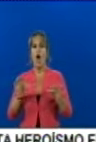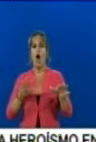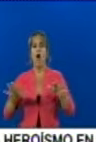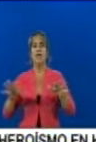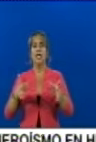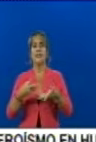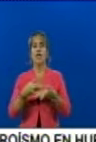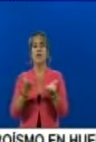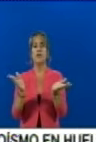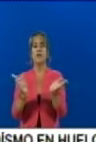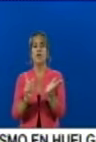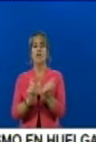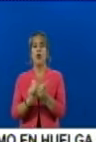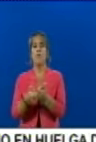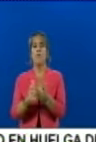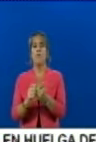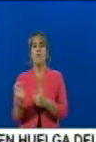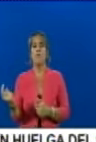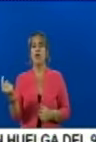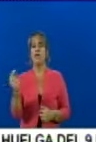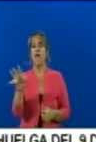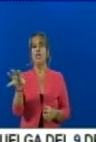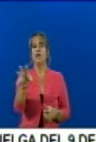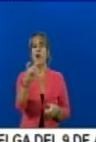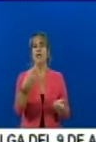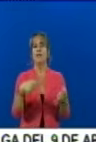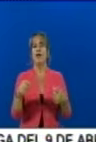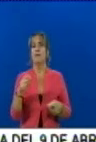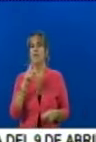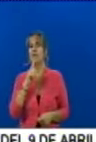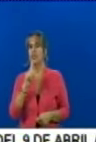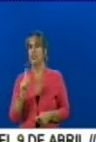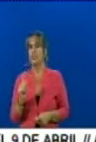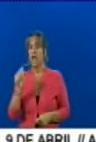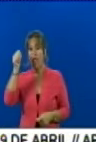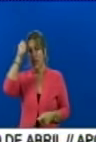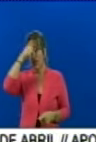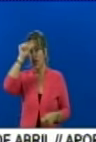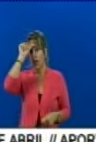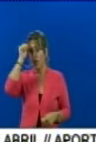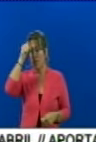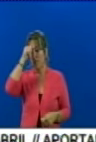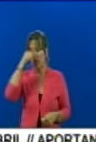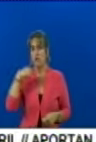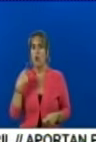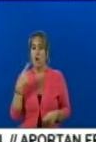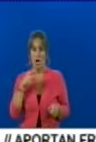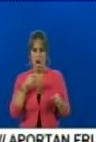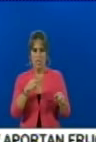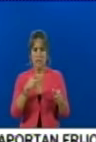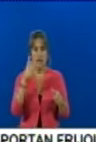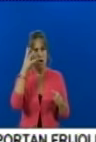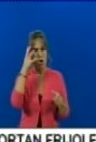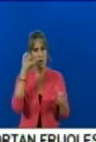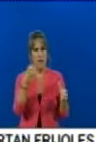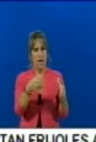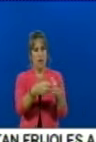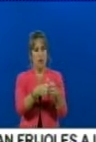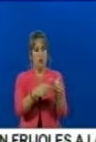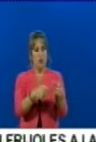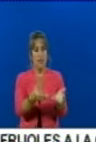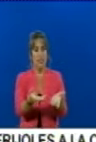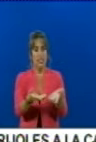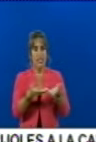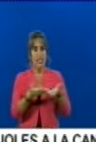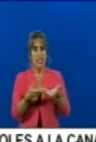la distribución de la papa en cada uno de los puntos, gobernador. Nosotros el domingo estuvimos con la secretaria del partido